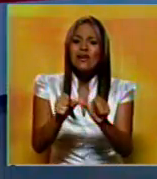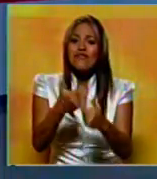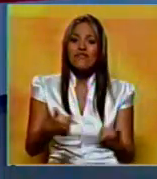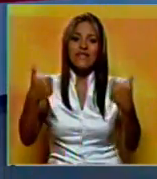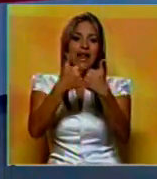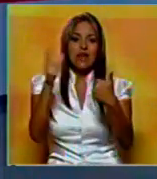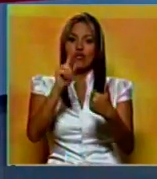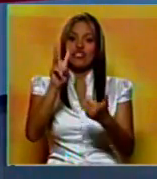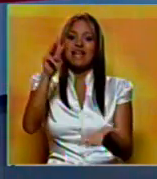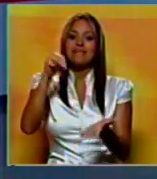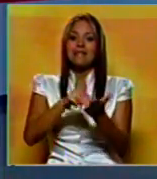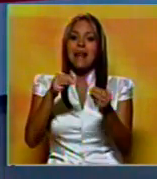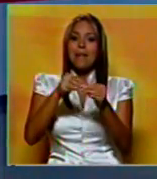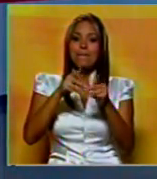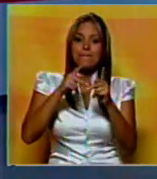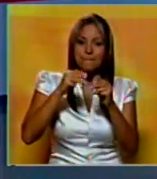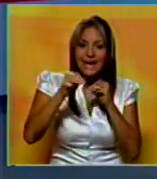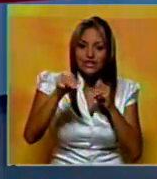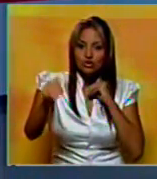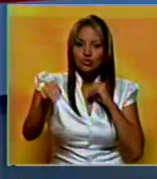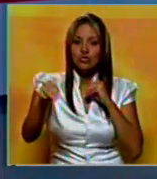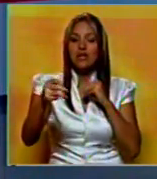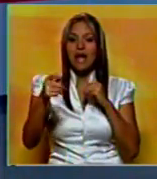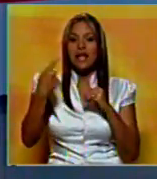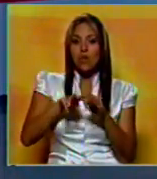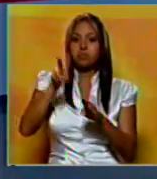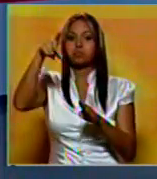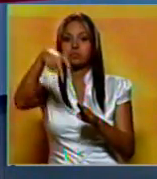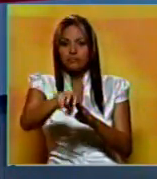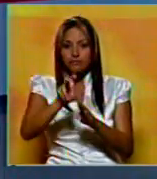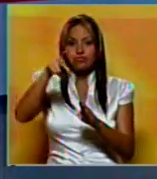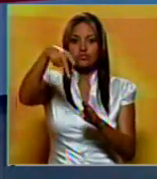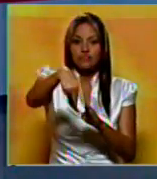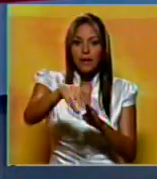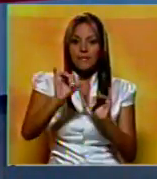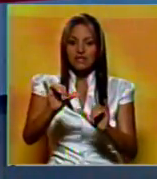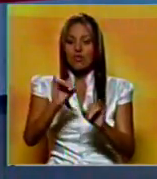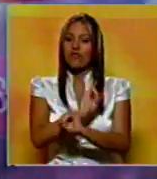los 3.000 metros con obstáculos. Con esto finalizamos la información deportiva en Noticiero Venevisión.